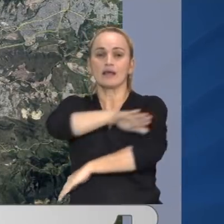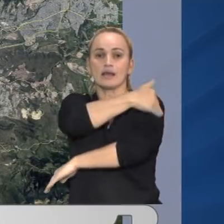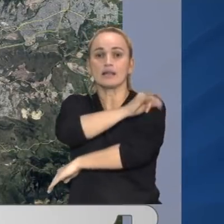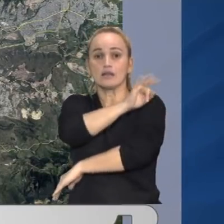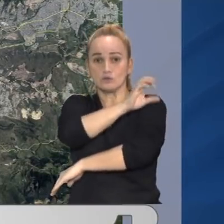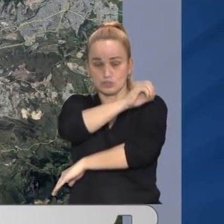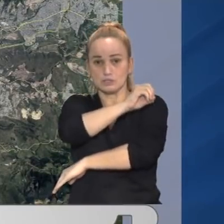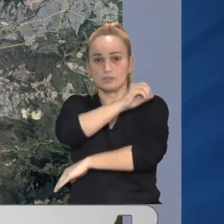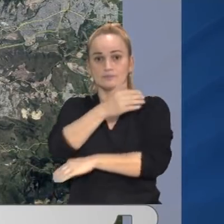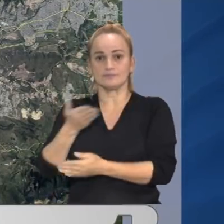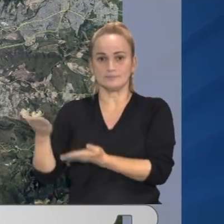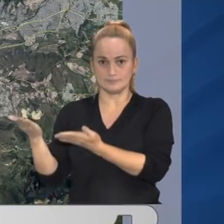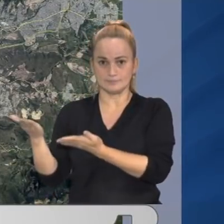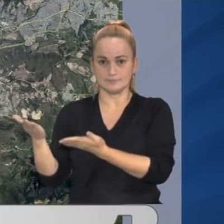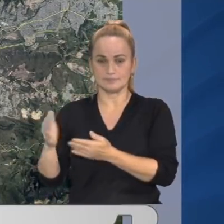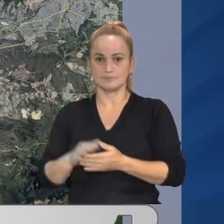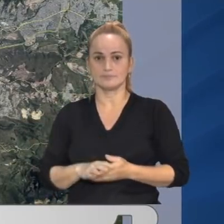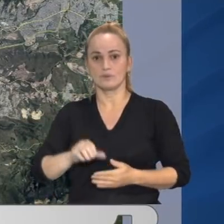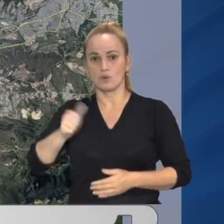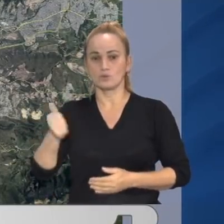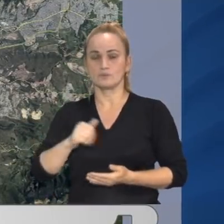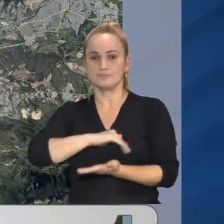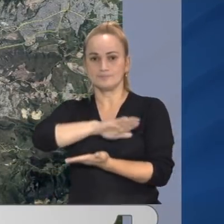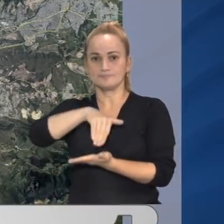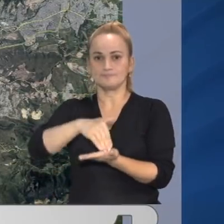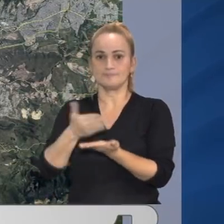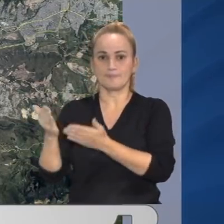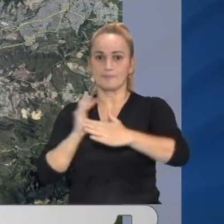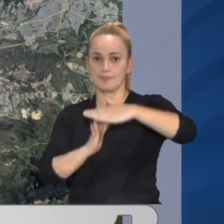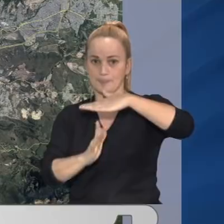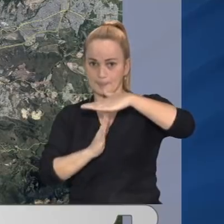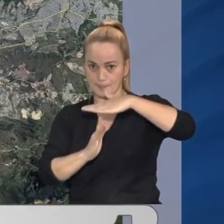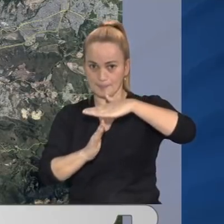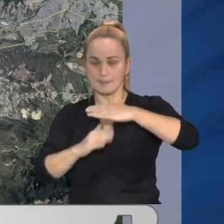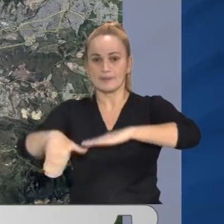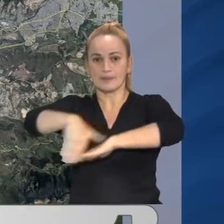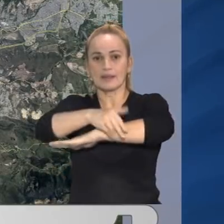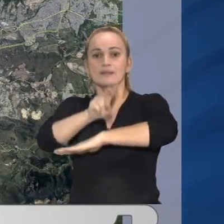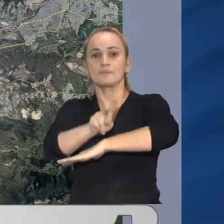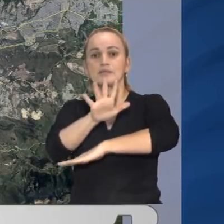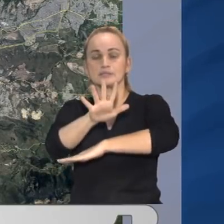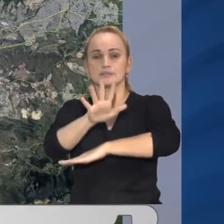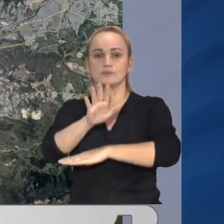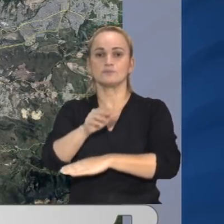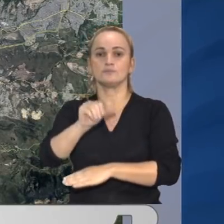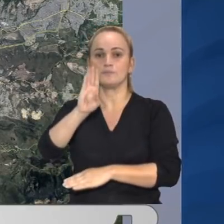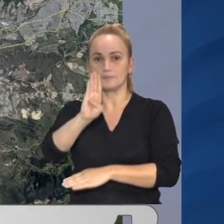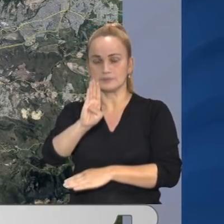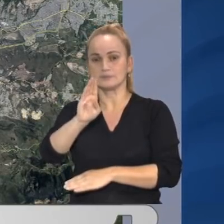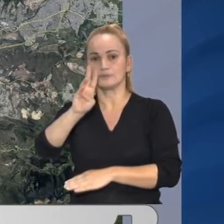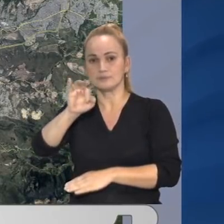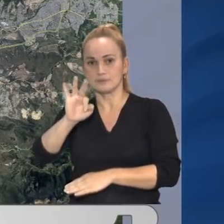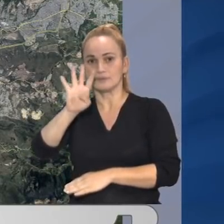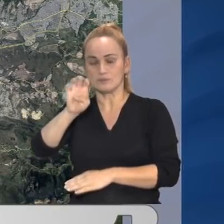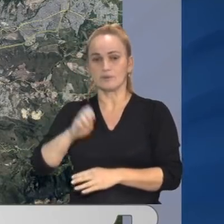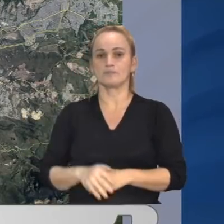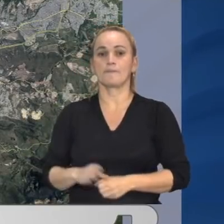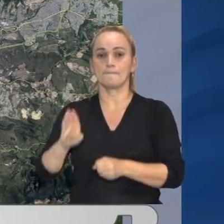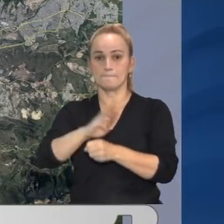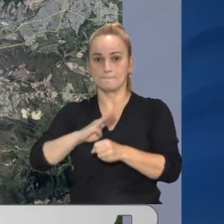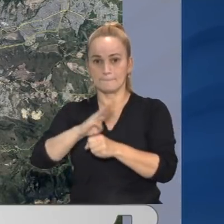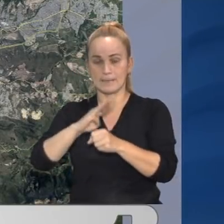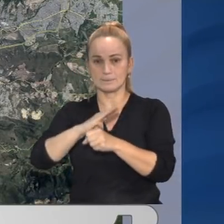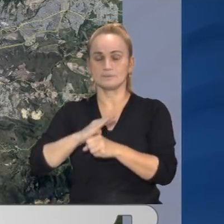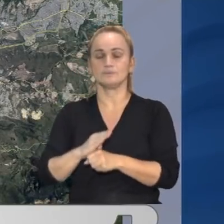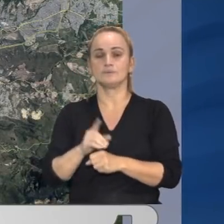número 4343 Sur. Centro de acogida para migrantes ubicado en la calle 25 bis con 39. Barrio Santa Fe, en